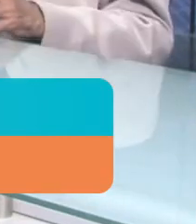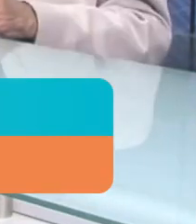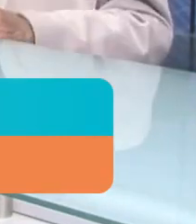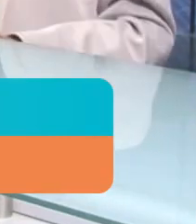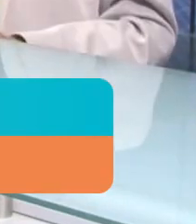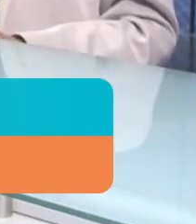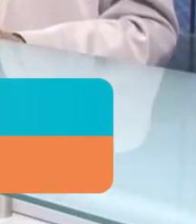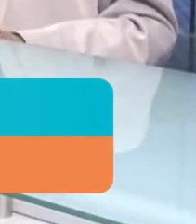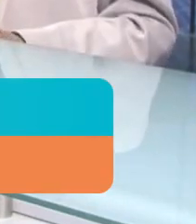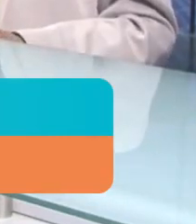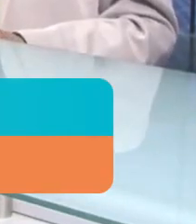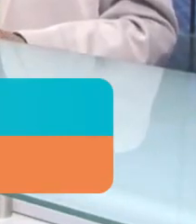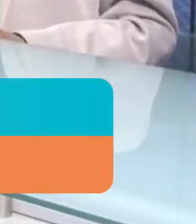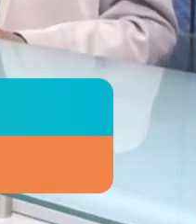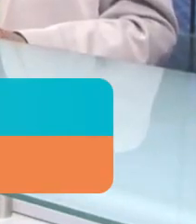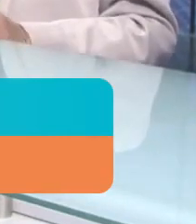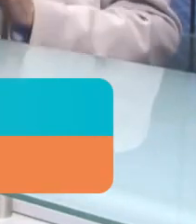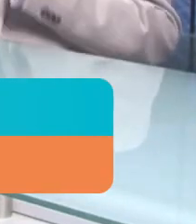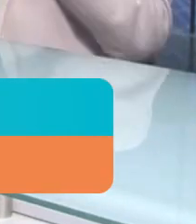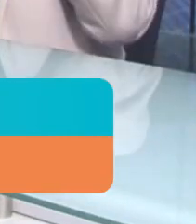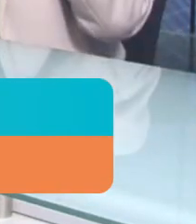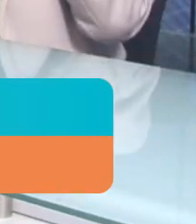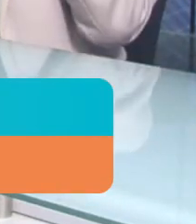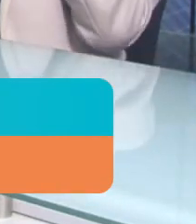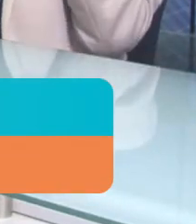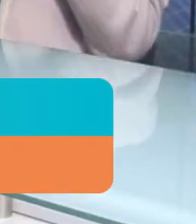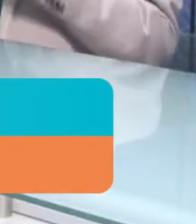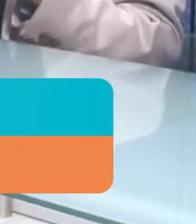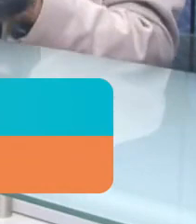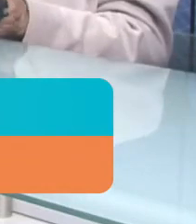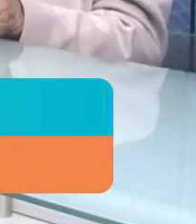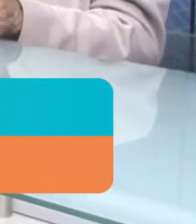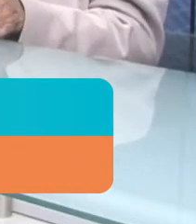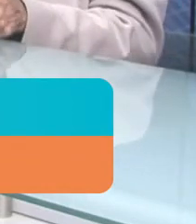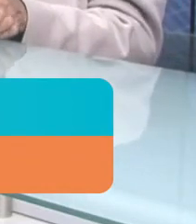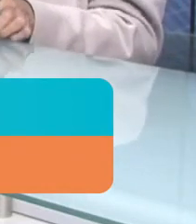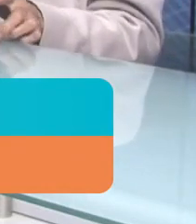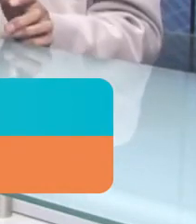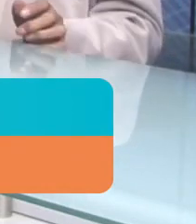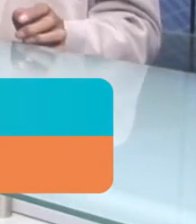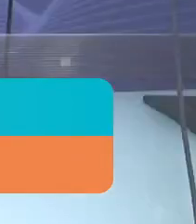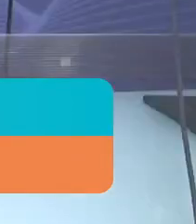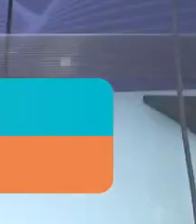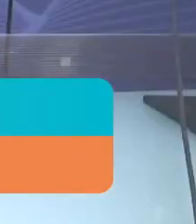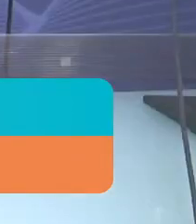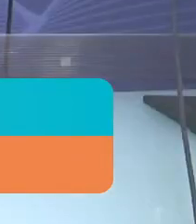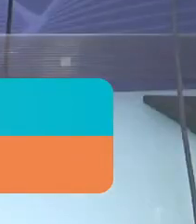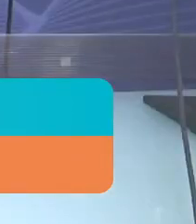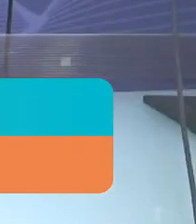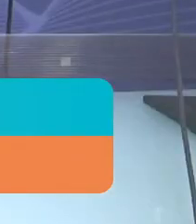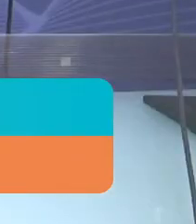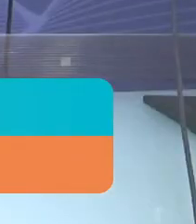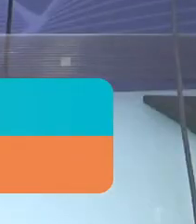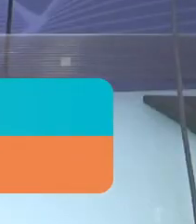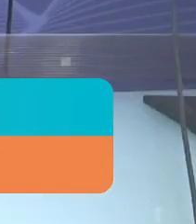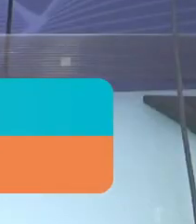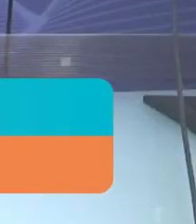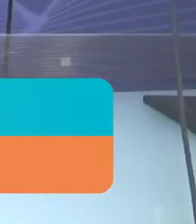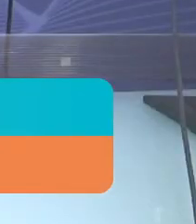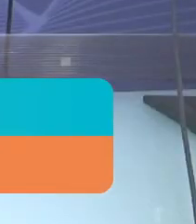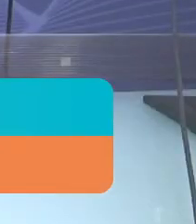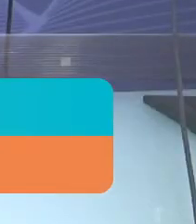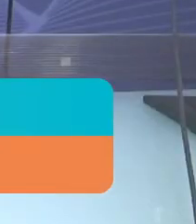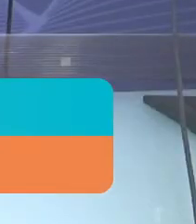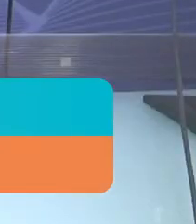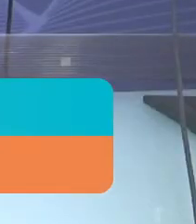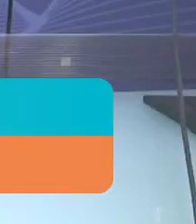días, bienvenido. Muy buenos días, Enrique, Vilma, y a todos los radioescuchas de Sin Barreras. Encantado de poder estar aquí con ustedes y poder